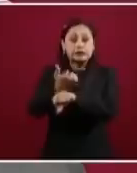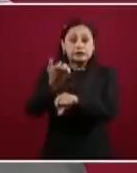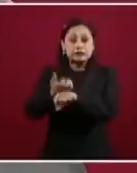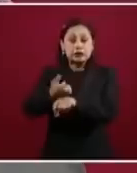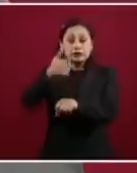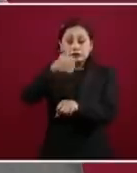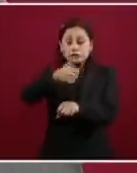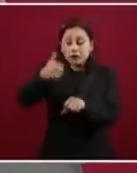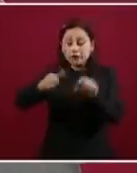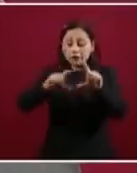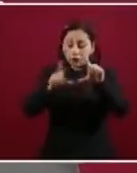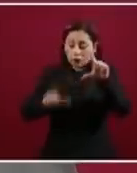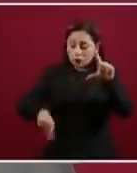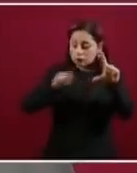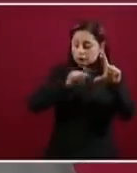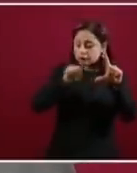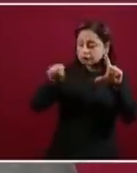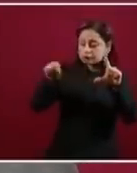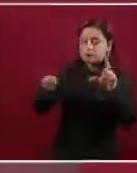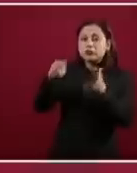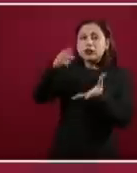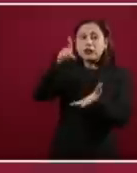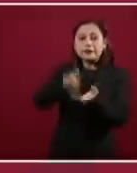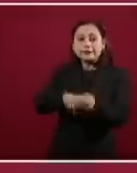corresponde a los municipios,